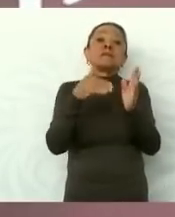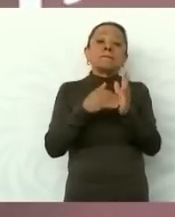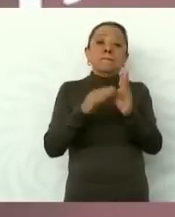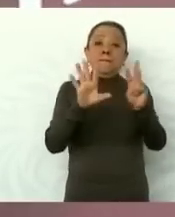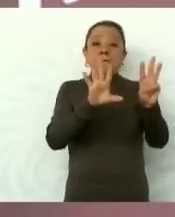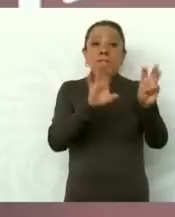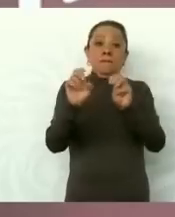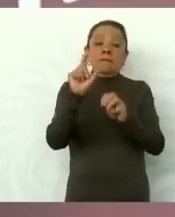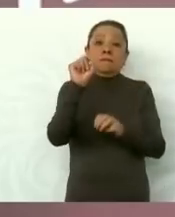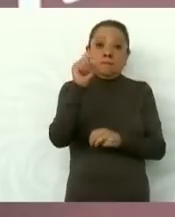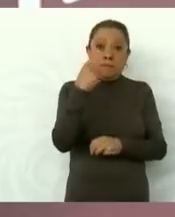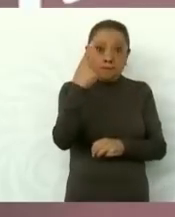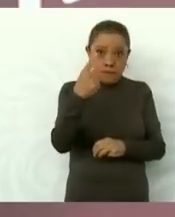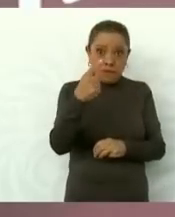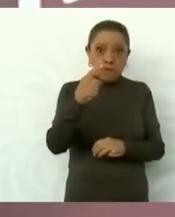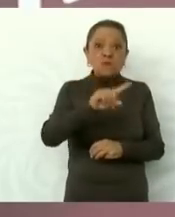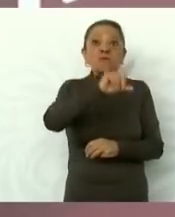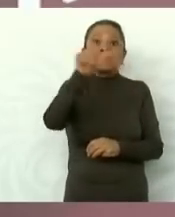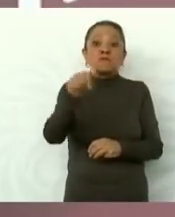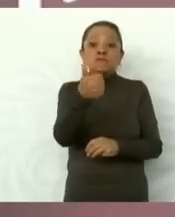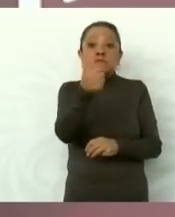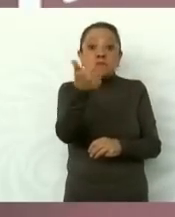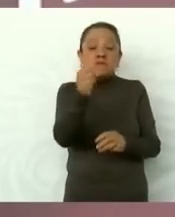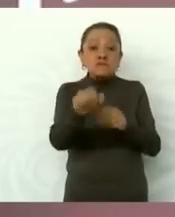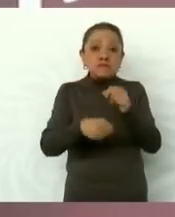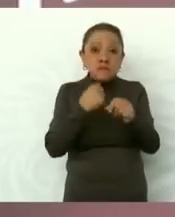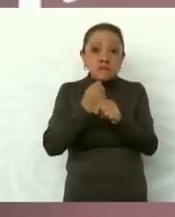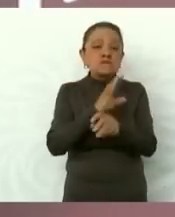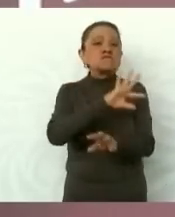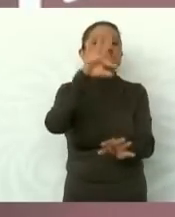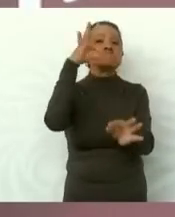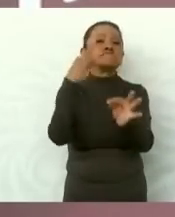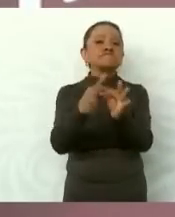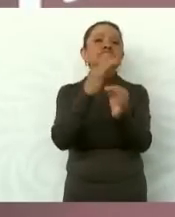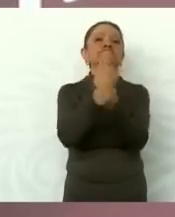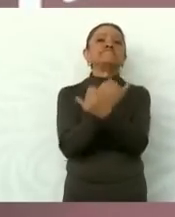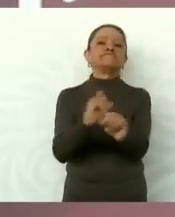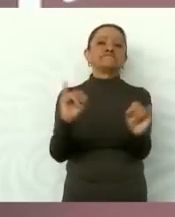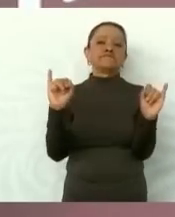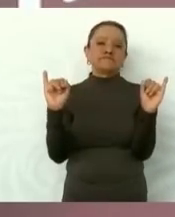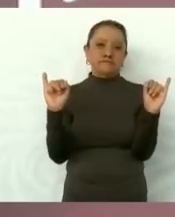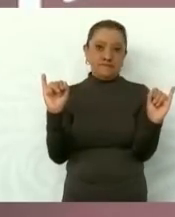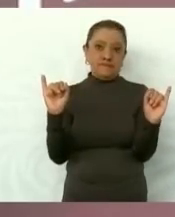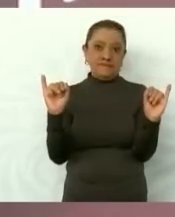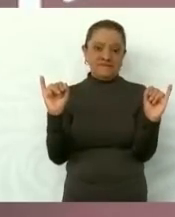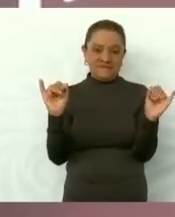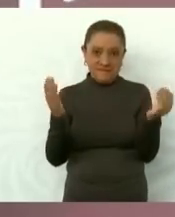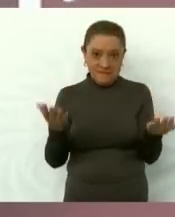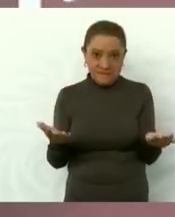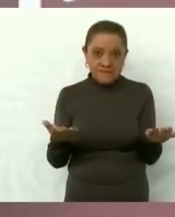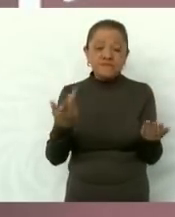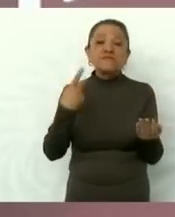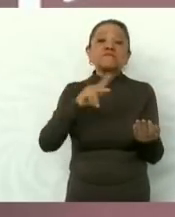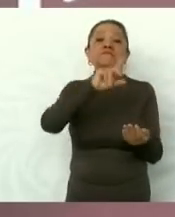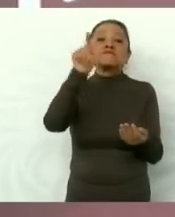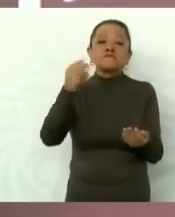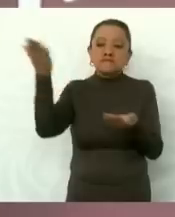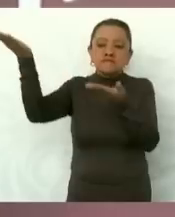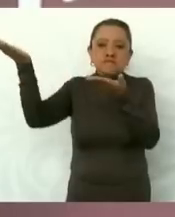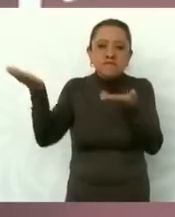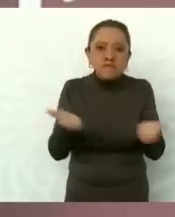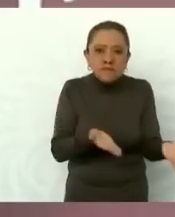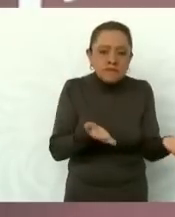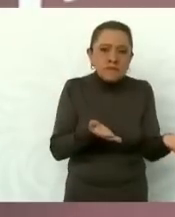1821, 11 años después, que se consumó la independencia. Pero llegó Iturbide y